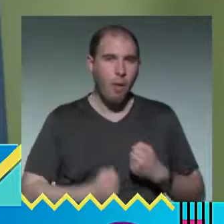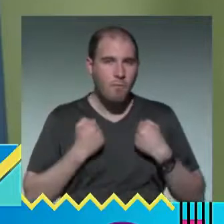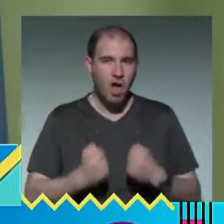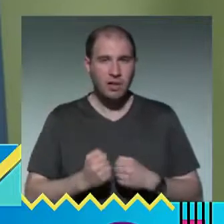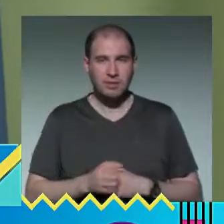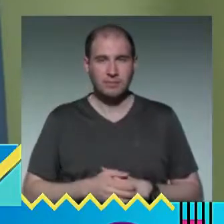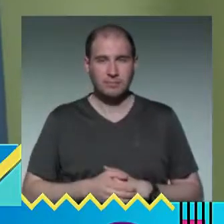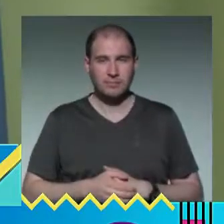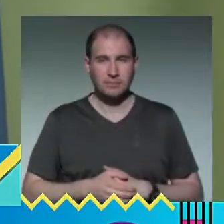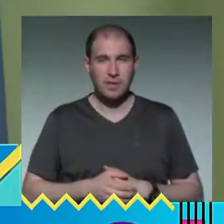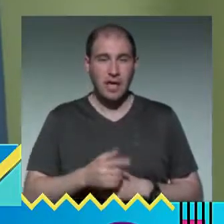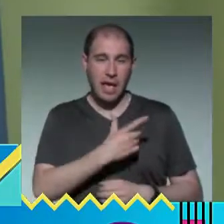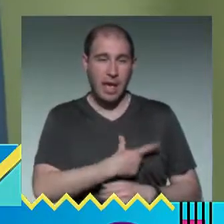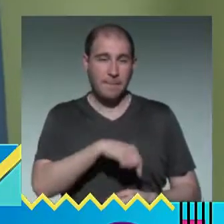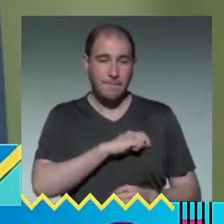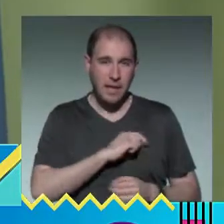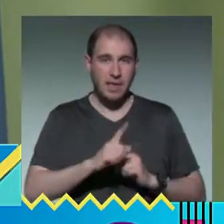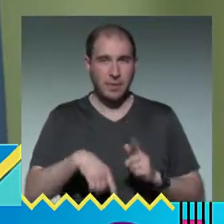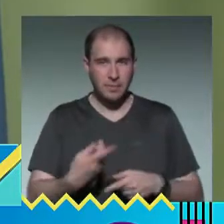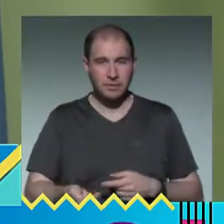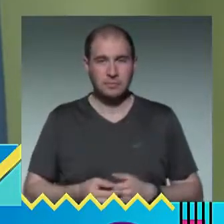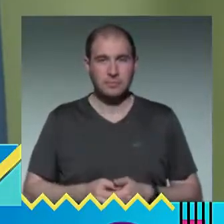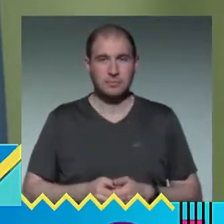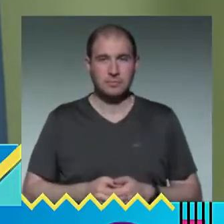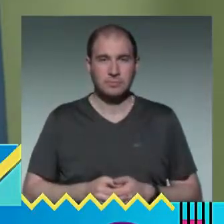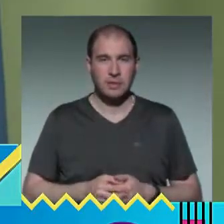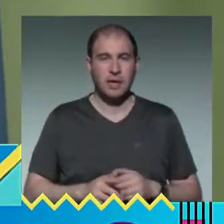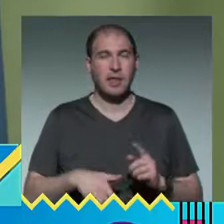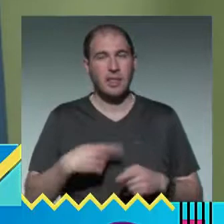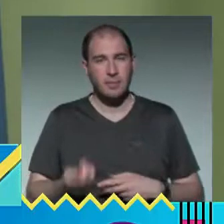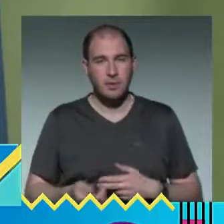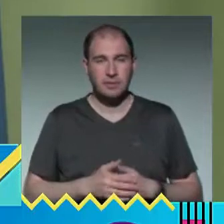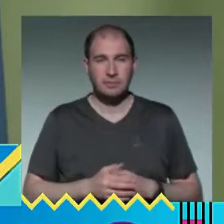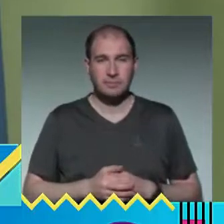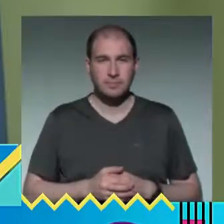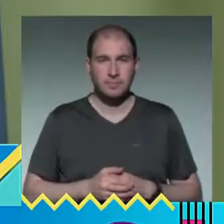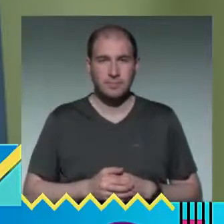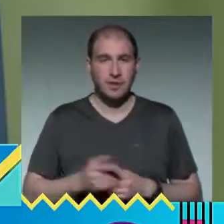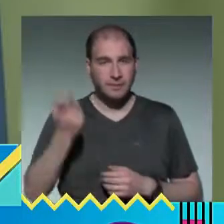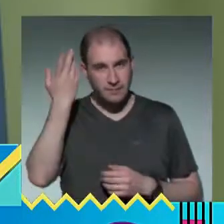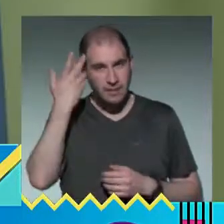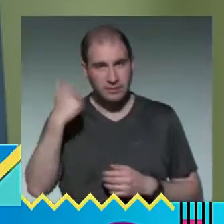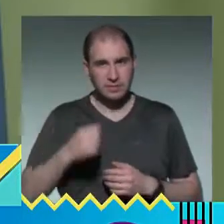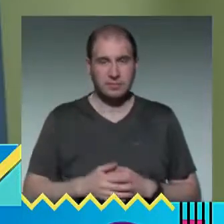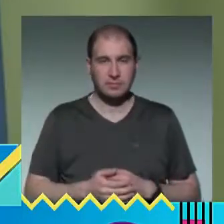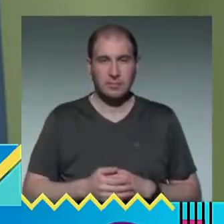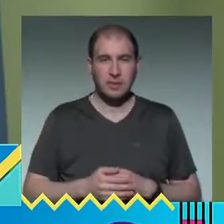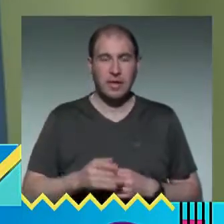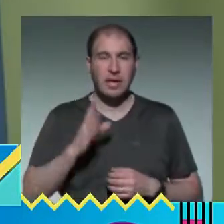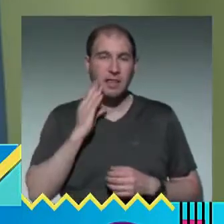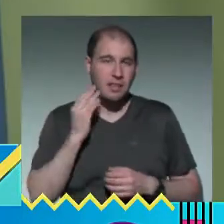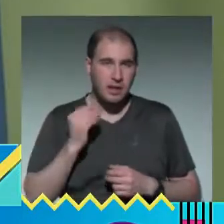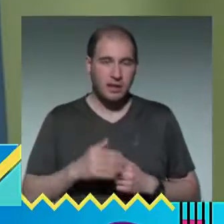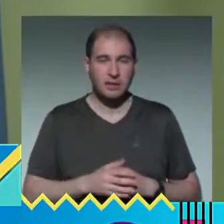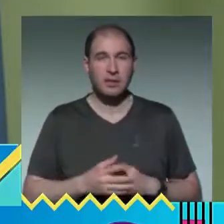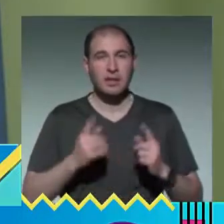la española posteriormente, después fue la francesa, la británica, y